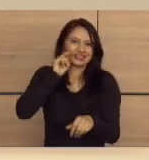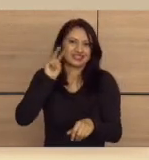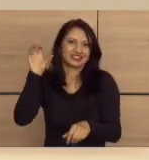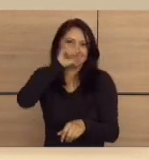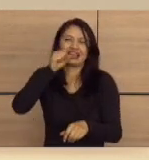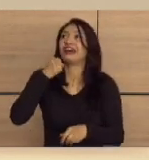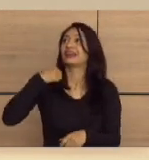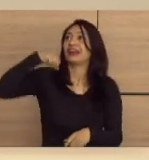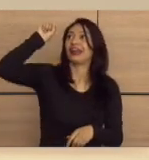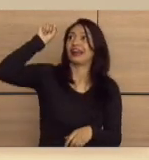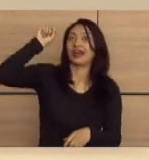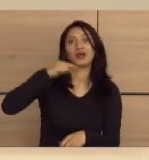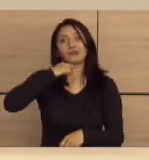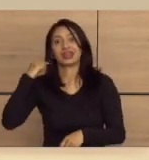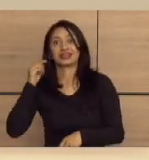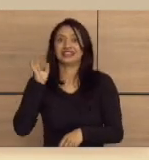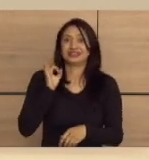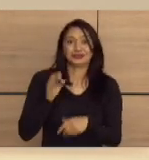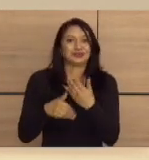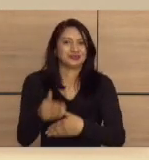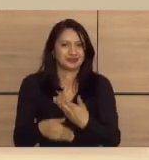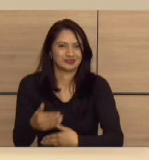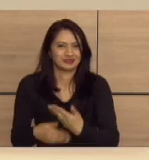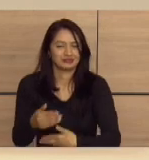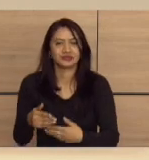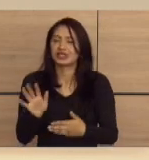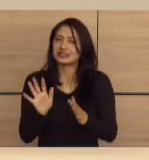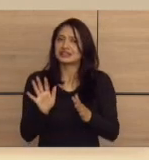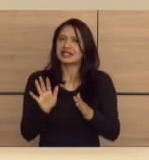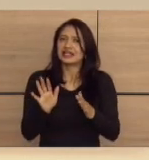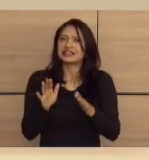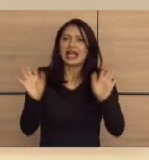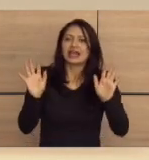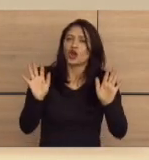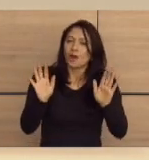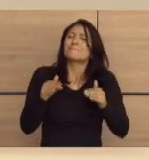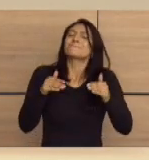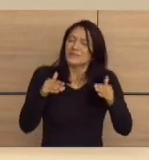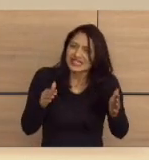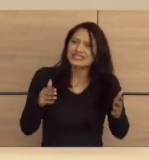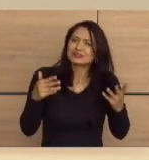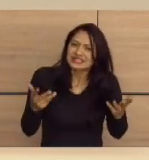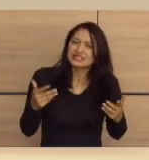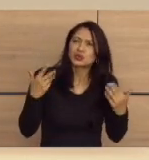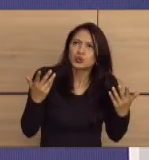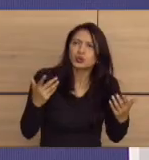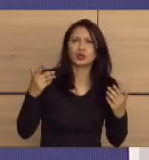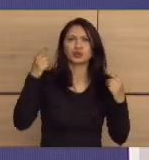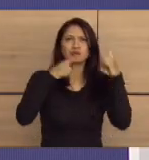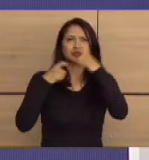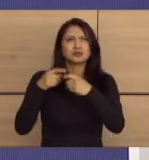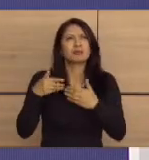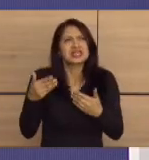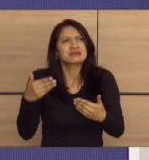y quiénes son los perdedores. Entonces también tenemos que pasar más allá y cómo podríamos llegar más